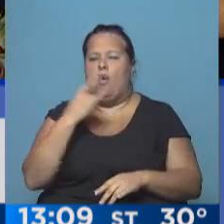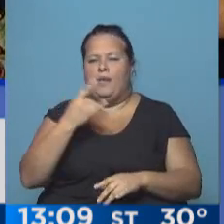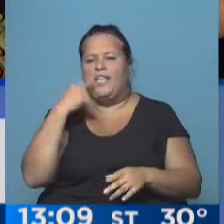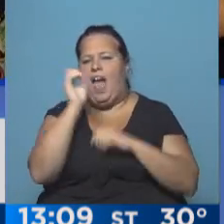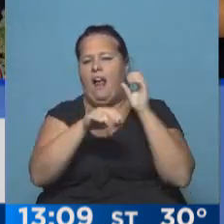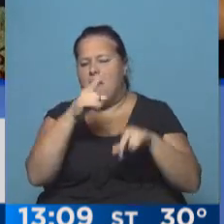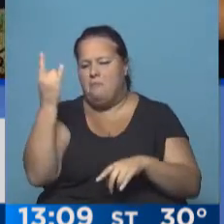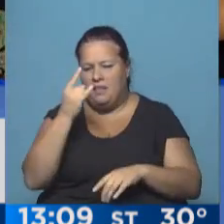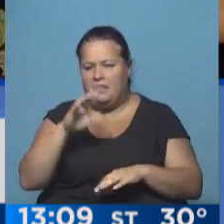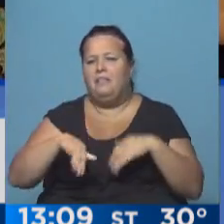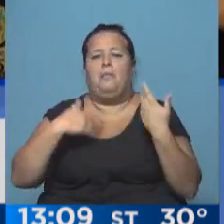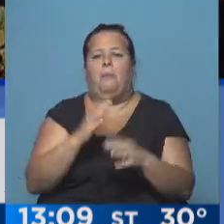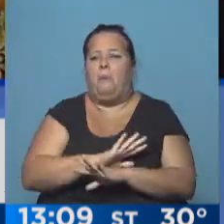lo que decían de él, y después nunca más.